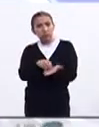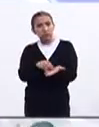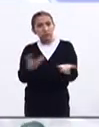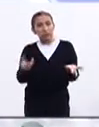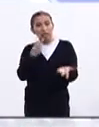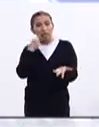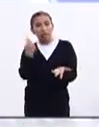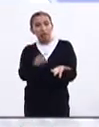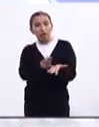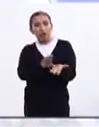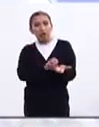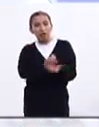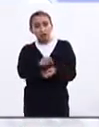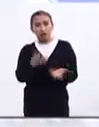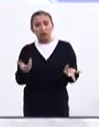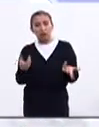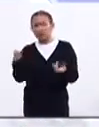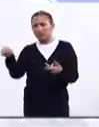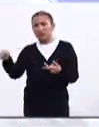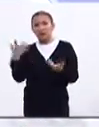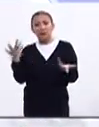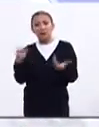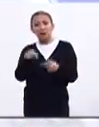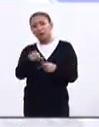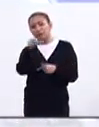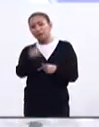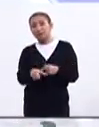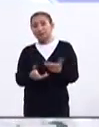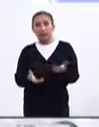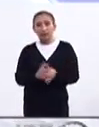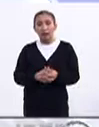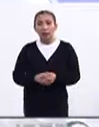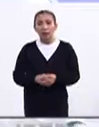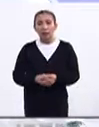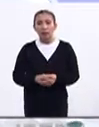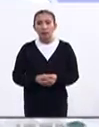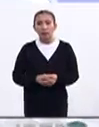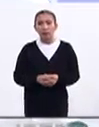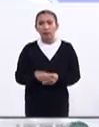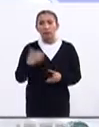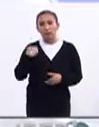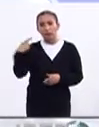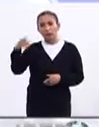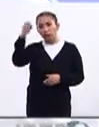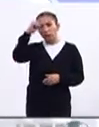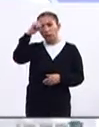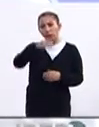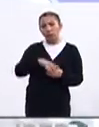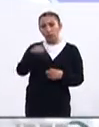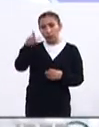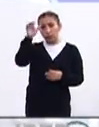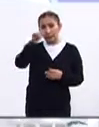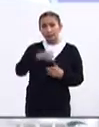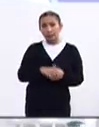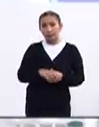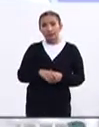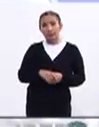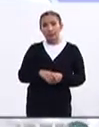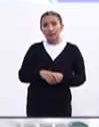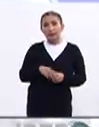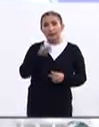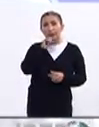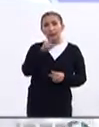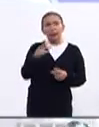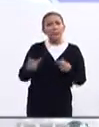lo que dicta la Constitución, pues le genera un poco esa parte. Me gustaría ver tu opinión al respecto, si estás de acuerdo o no, y